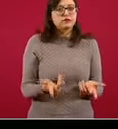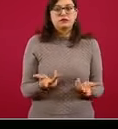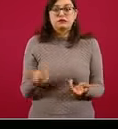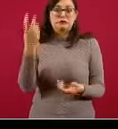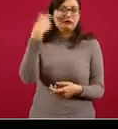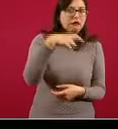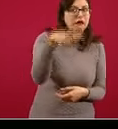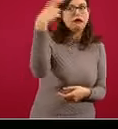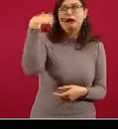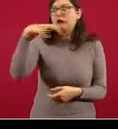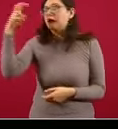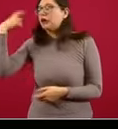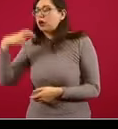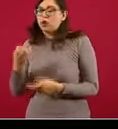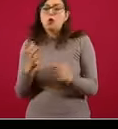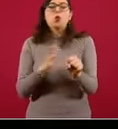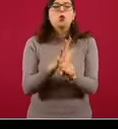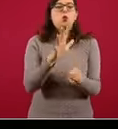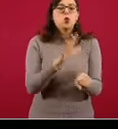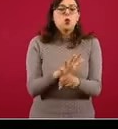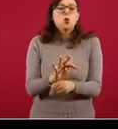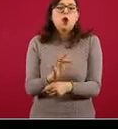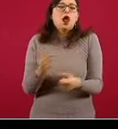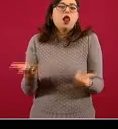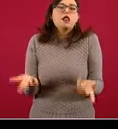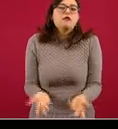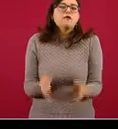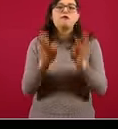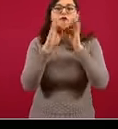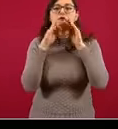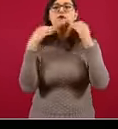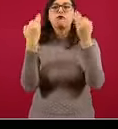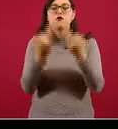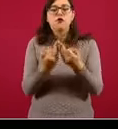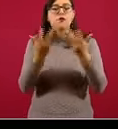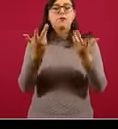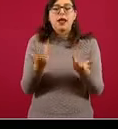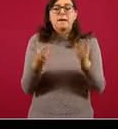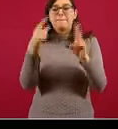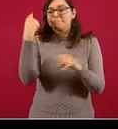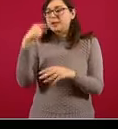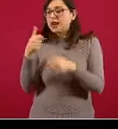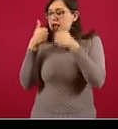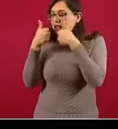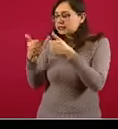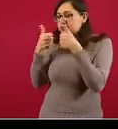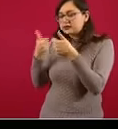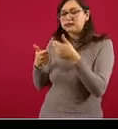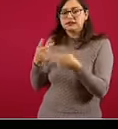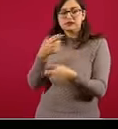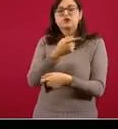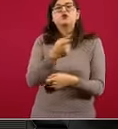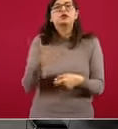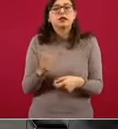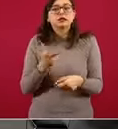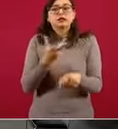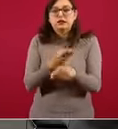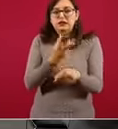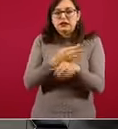estos recorridos? Digamos, ¿qué opciones viables hay en estos momentos con la reconversión hospitalaria y con los trabajos que están haciendo ustedes?